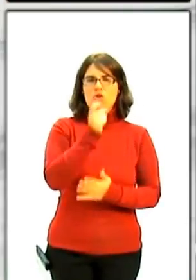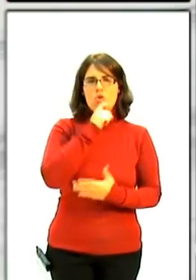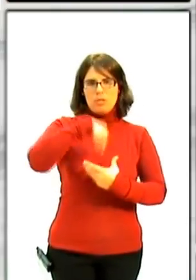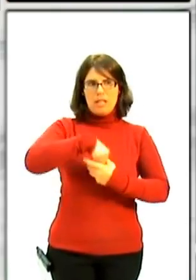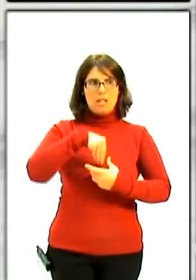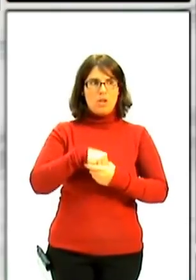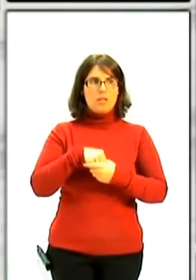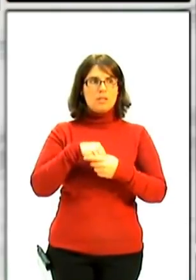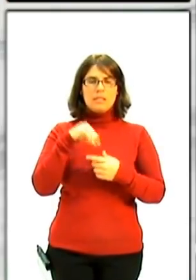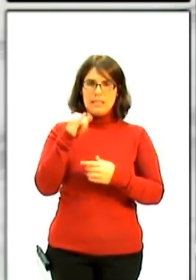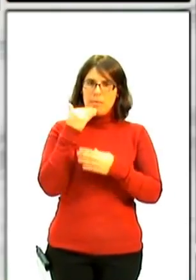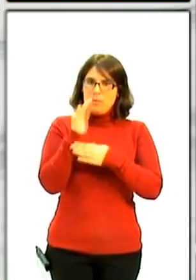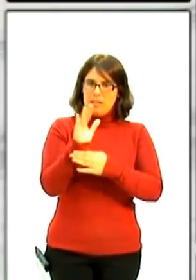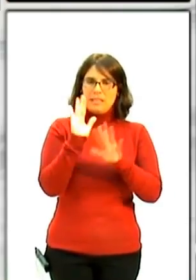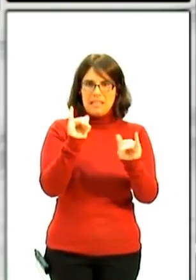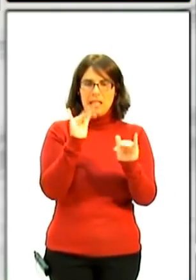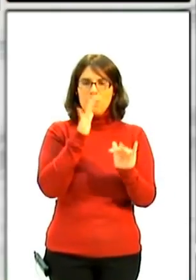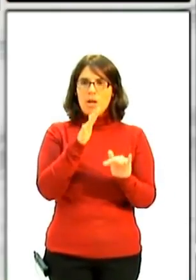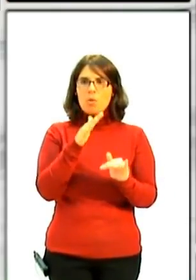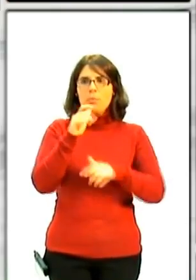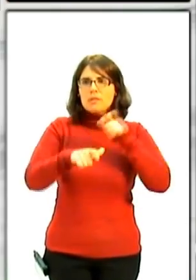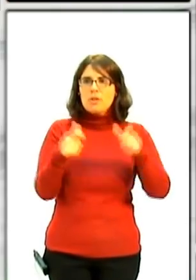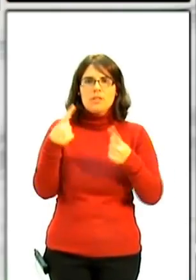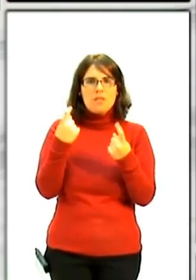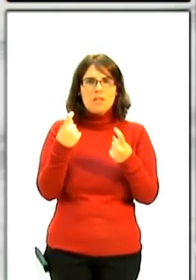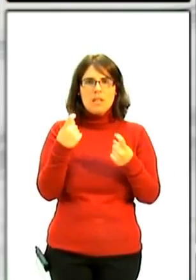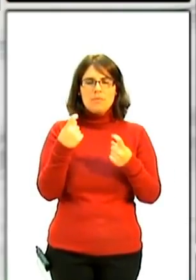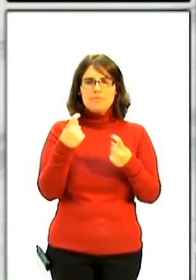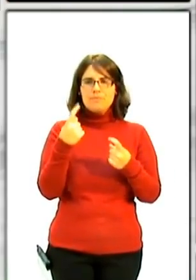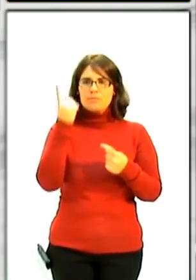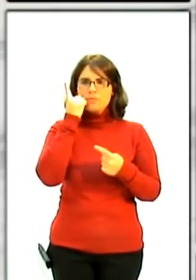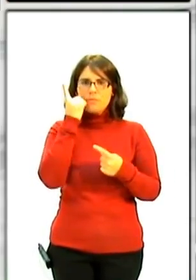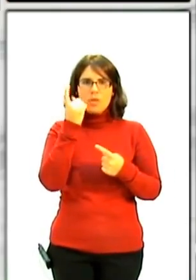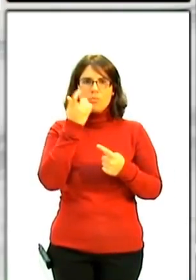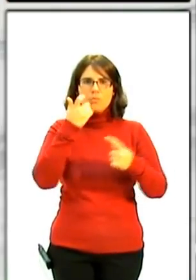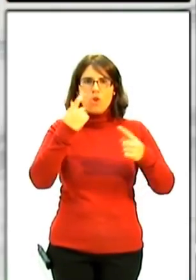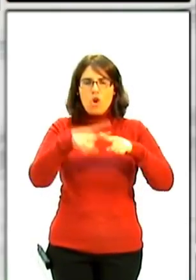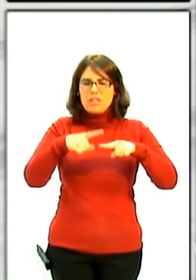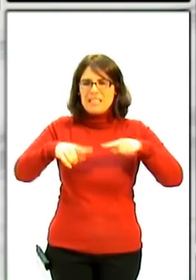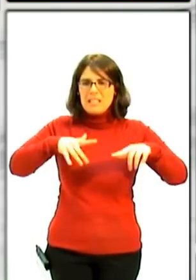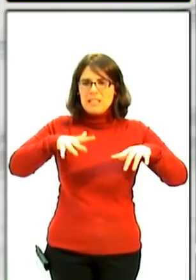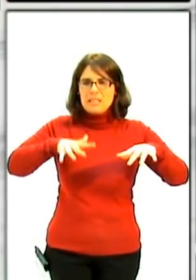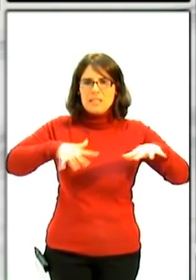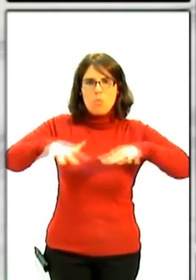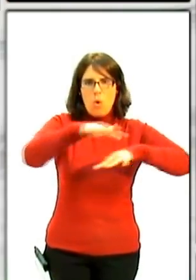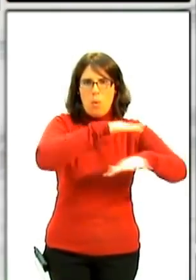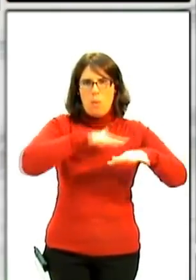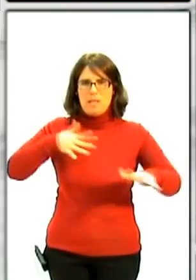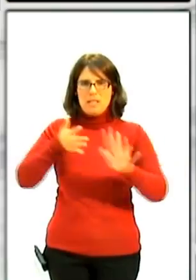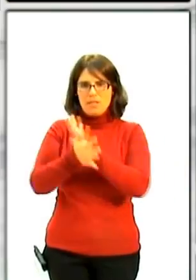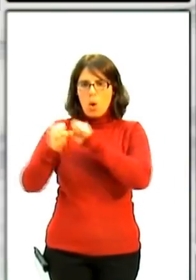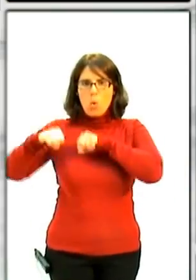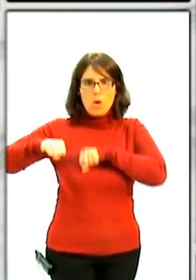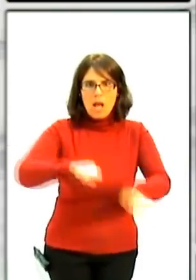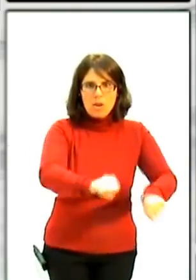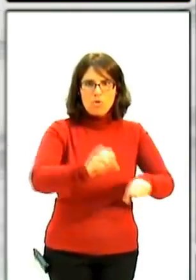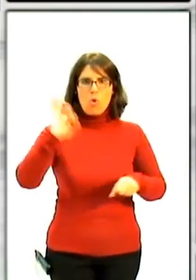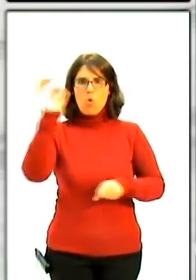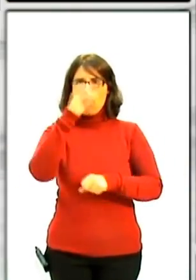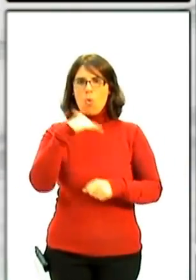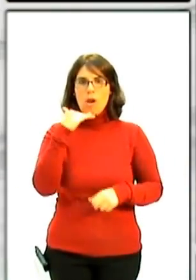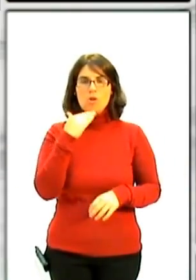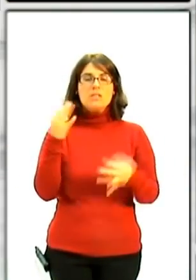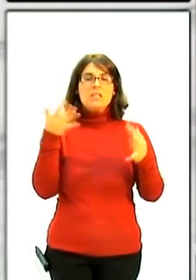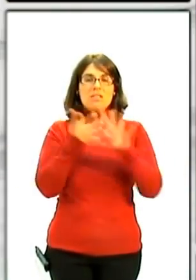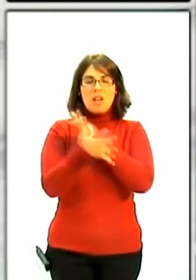nadie evita que haya cosas móviles, o sea, que alguien se cruce con un carrito, que una persona se cruce, entonces tiene que estar mezclado con sensores de proximidad